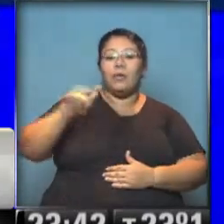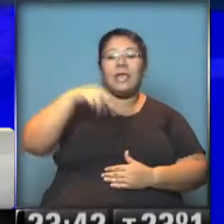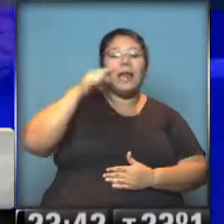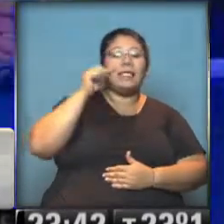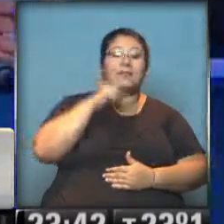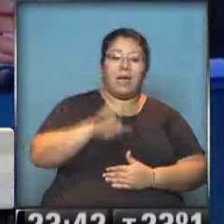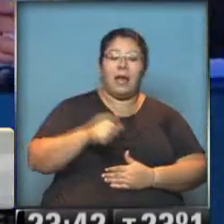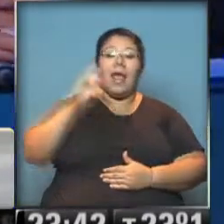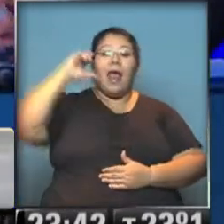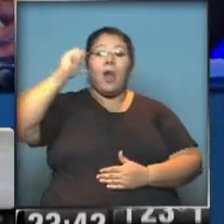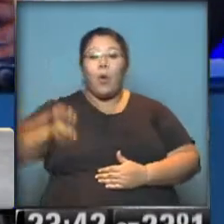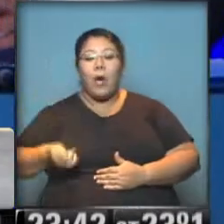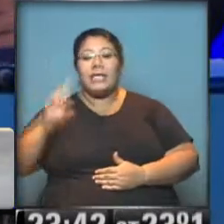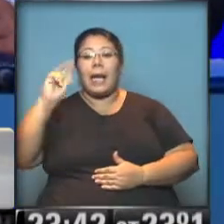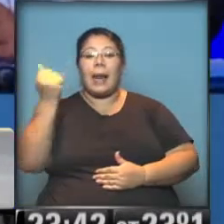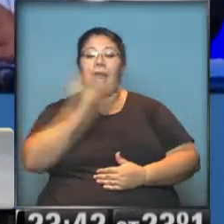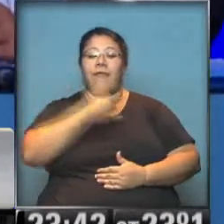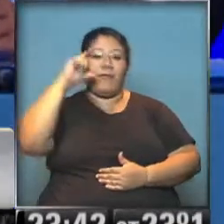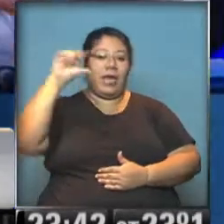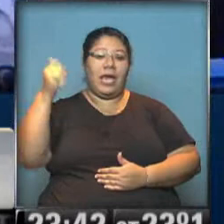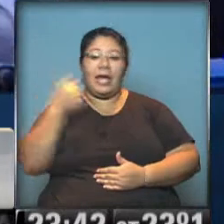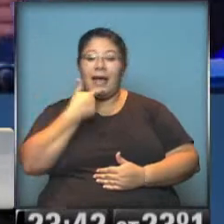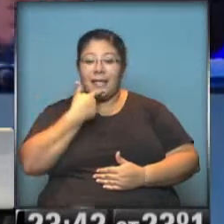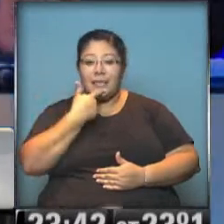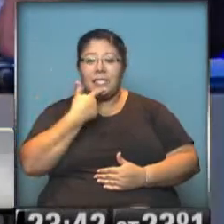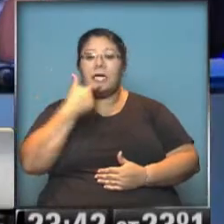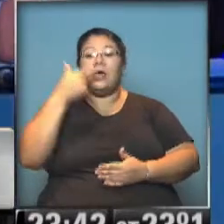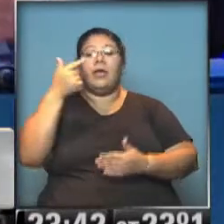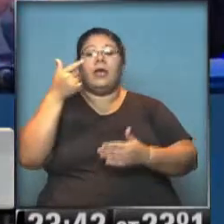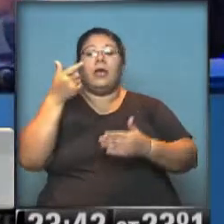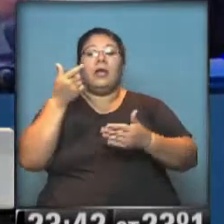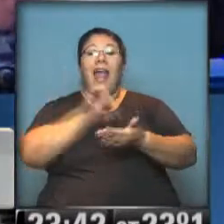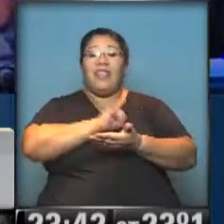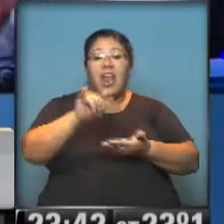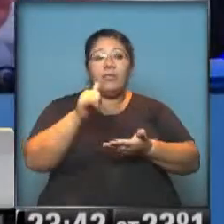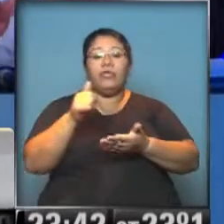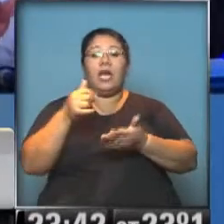Rafecas. A ver, estamos hablando de un escrito de 35 páginas que lo que hace es